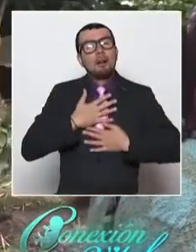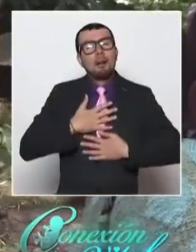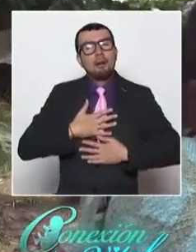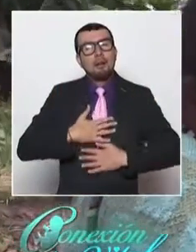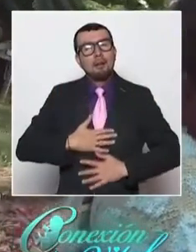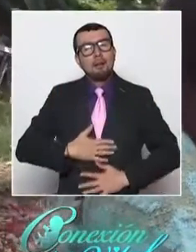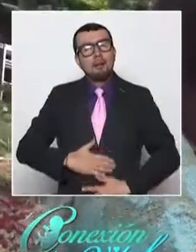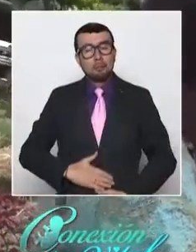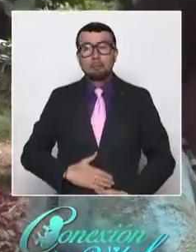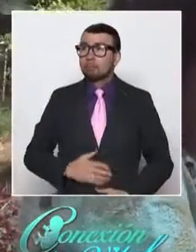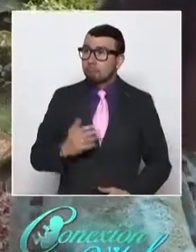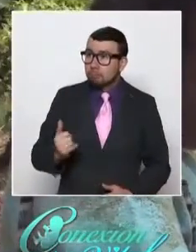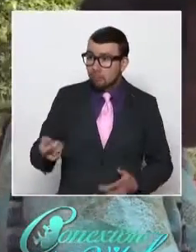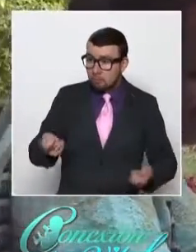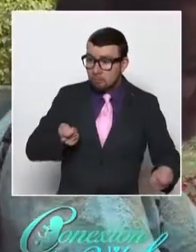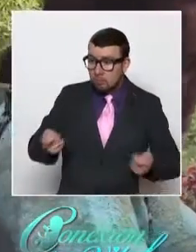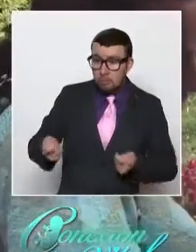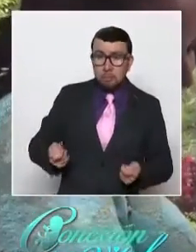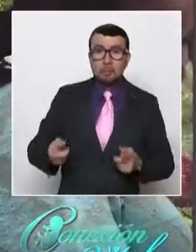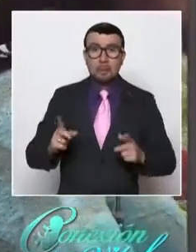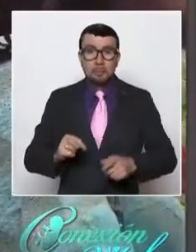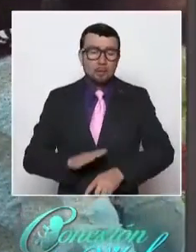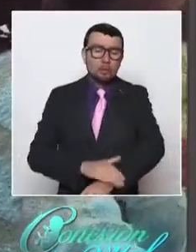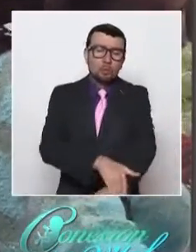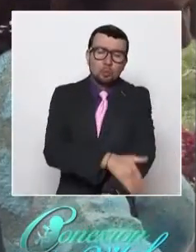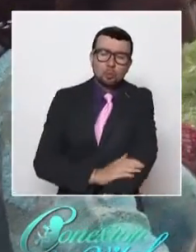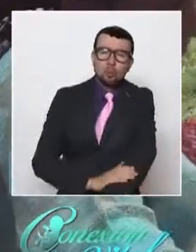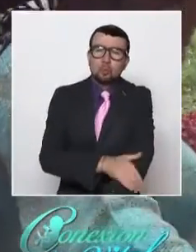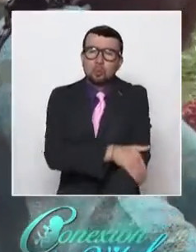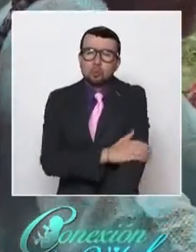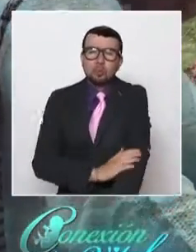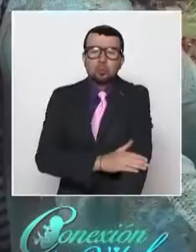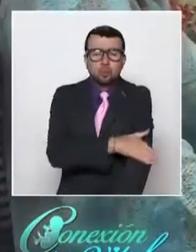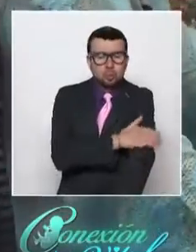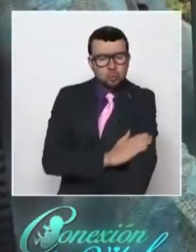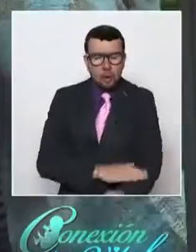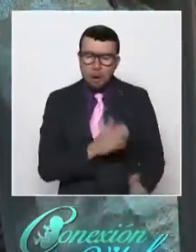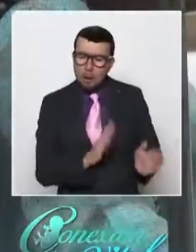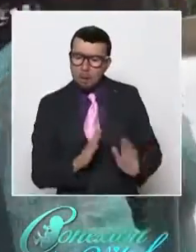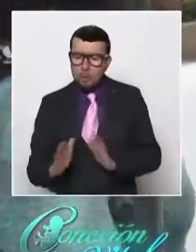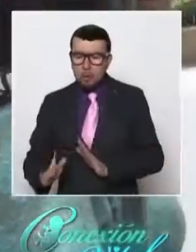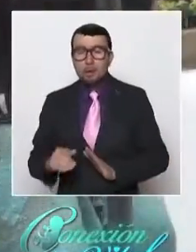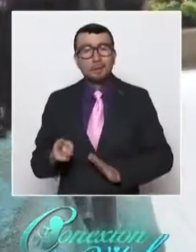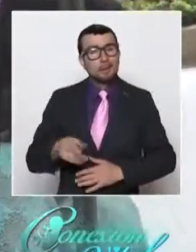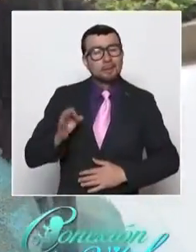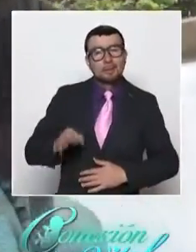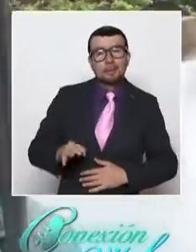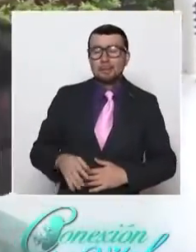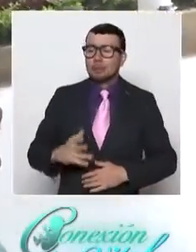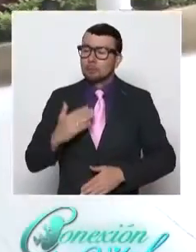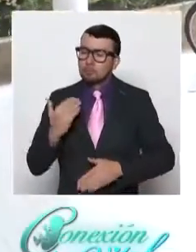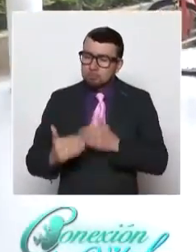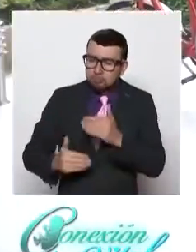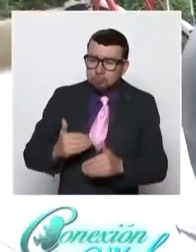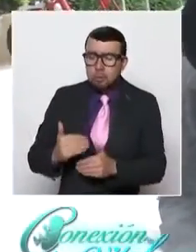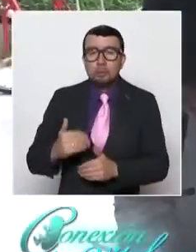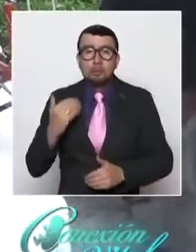estamos haciendo los masajes. Aquí siempre estamos en procedimientos